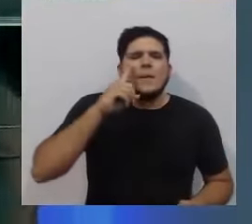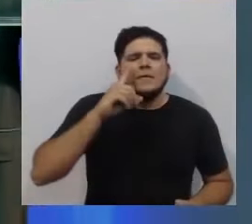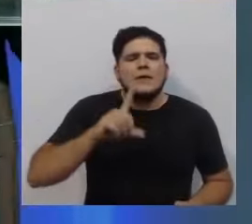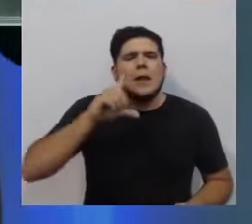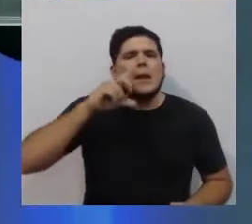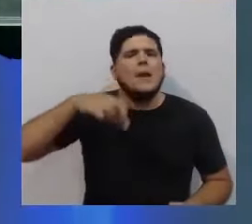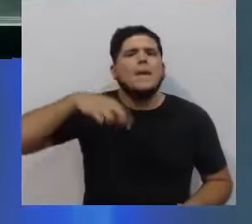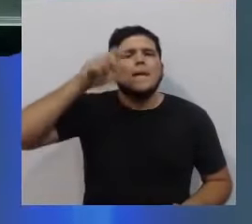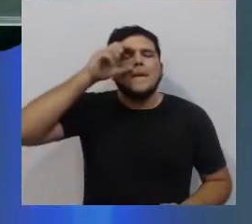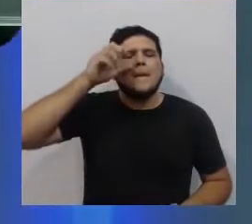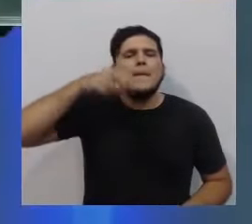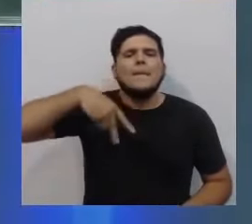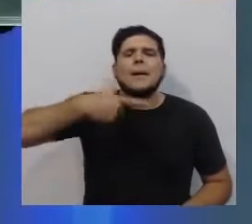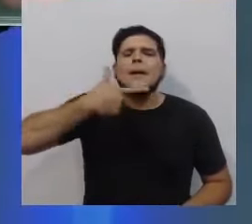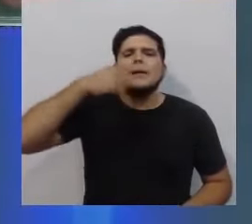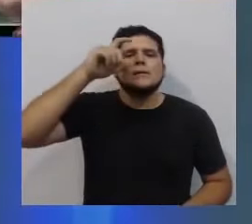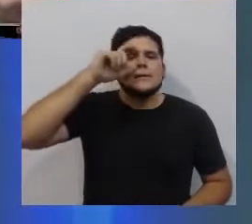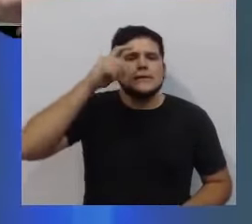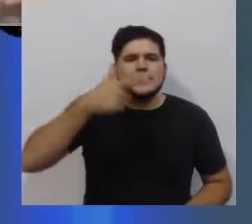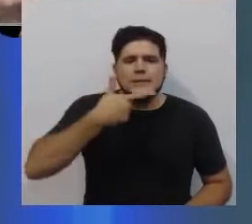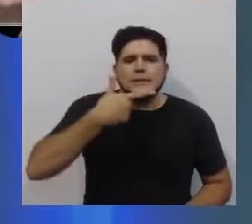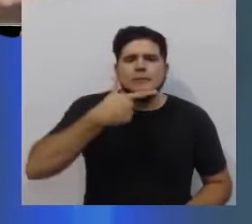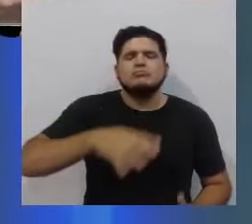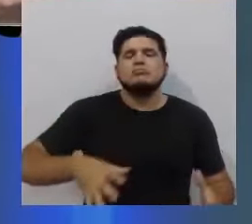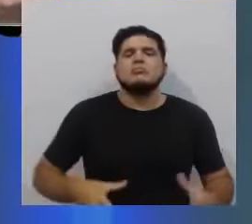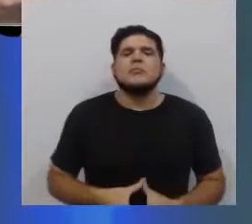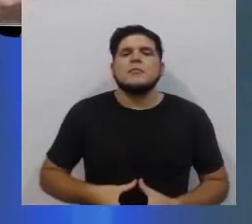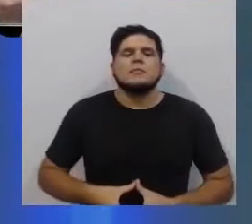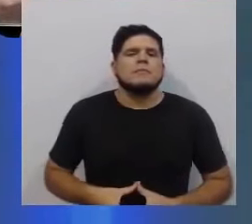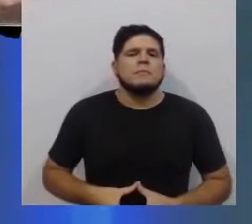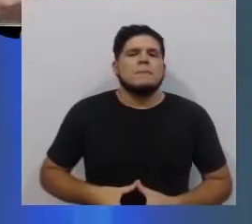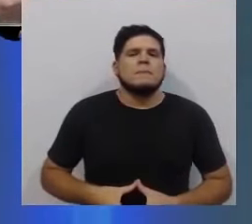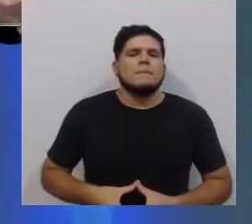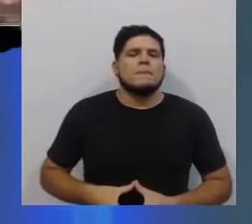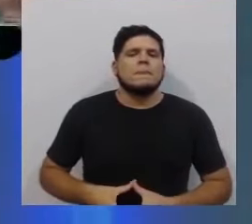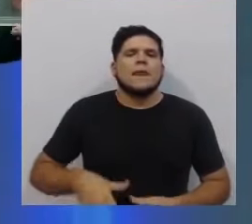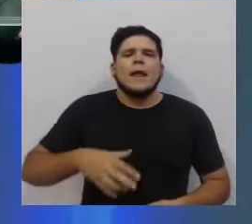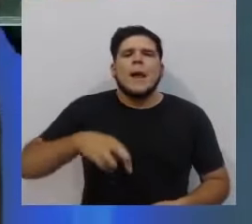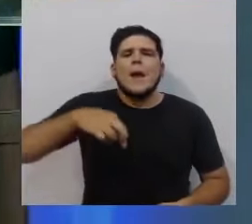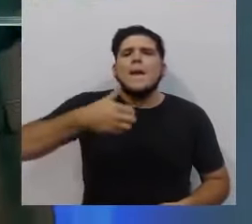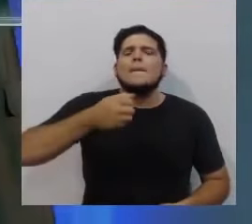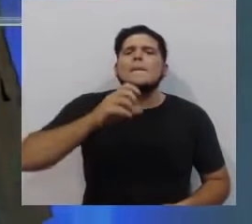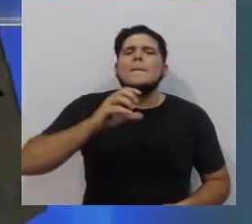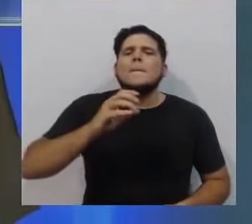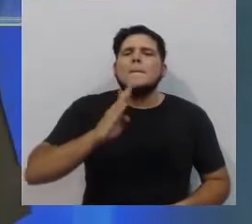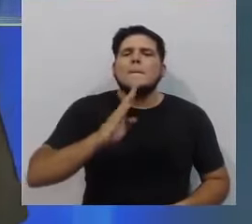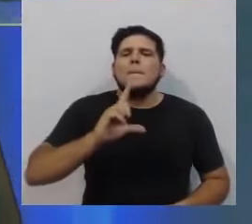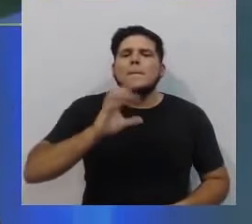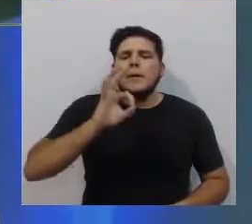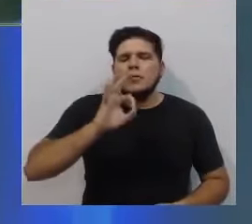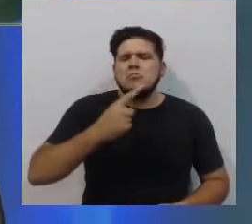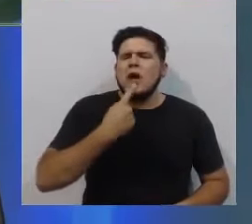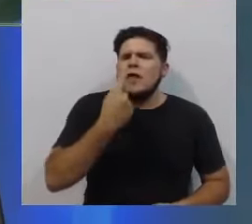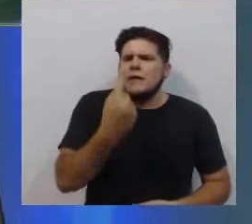espiritual financiera laboral ministerial en todas las áreas y había momentos en donde él veía las cosas bien